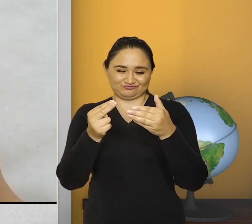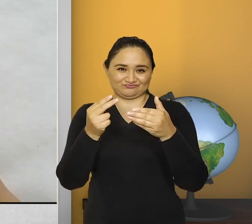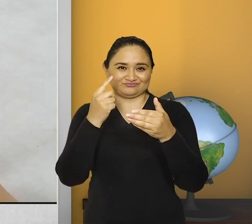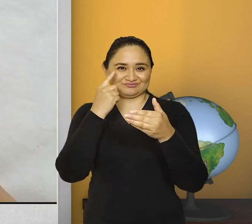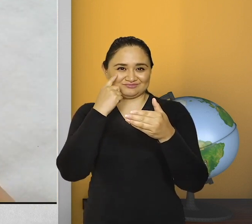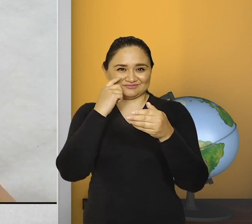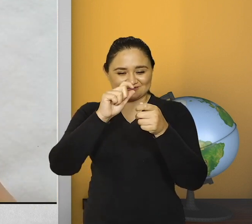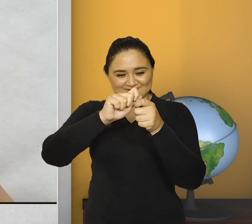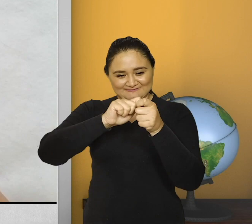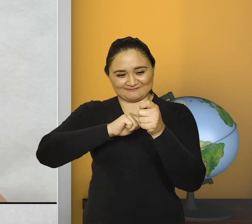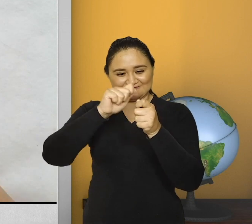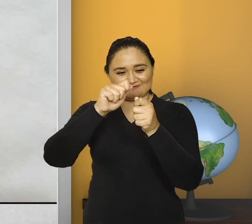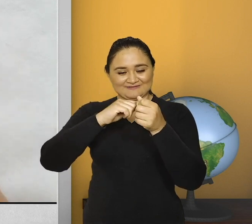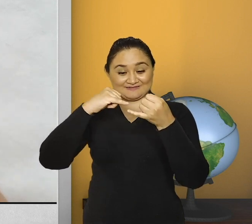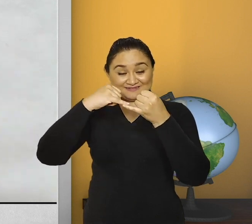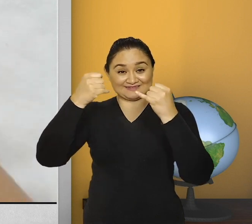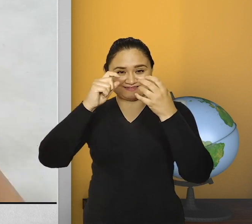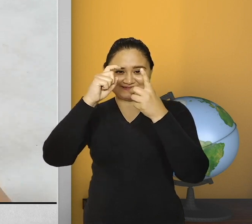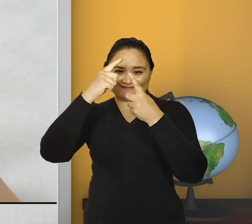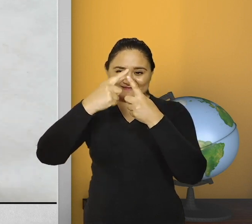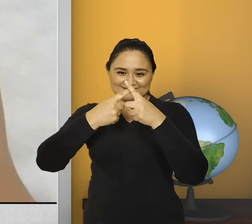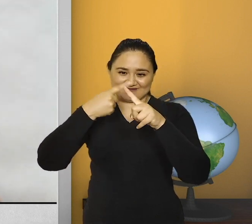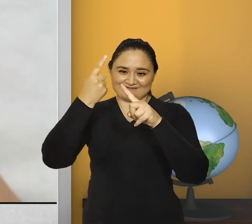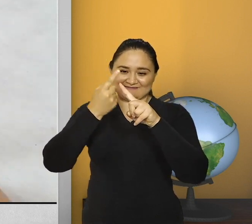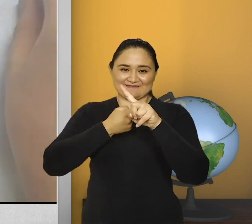el esmalte del alambre